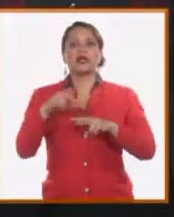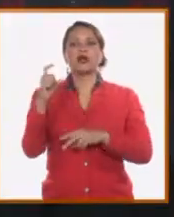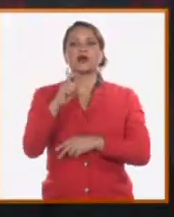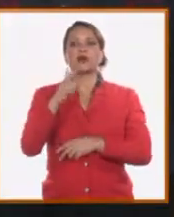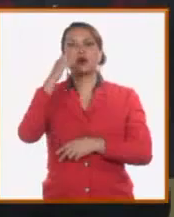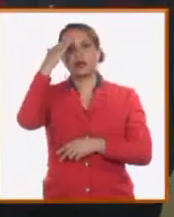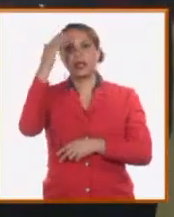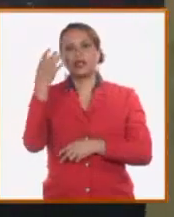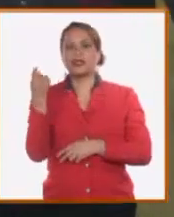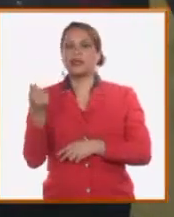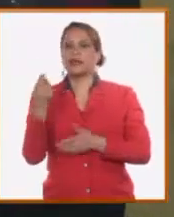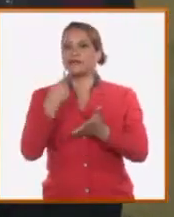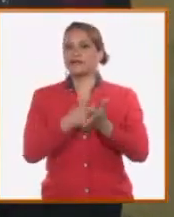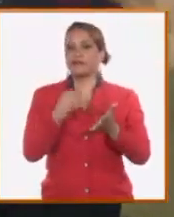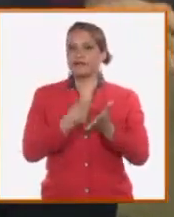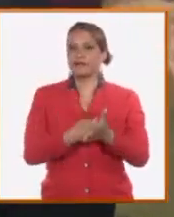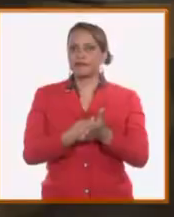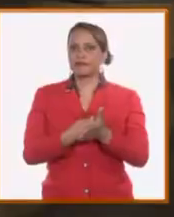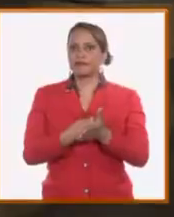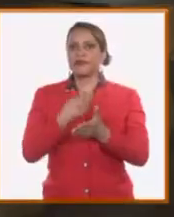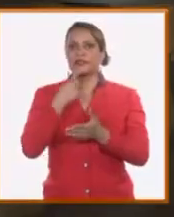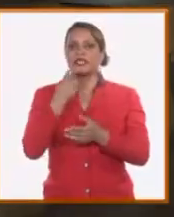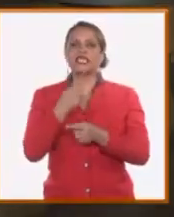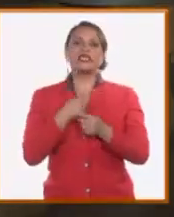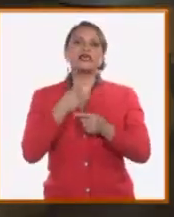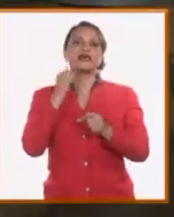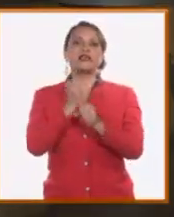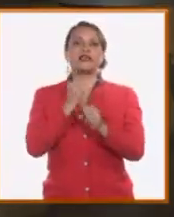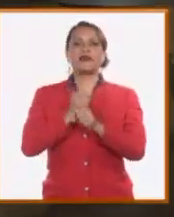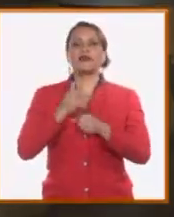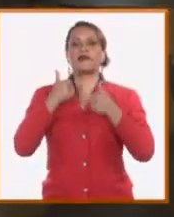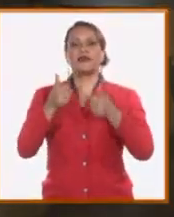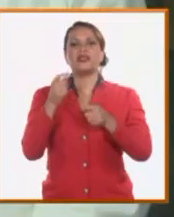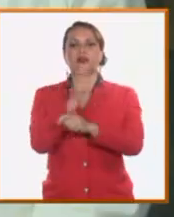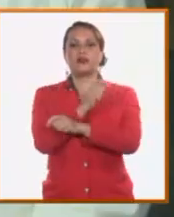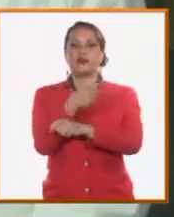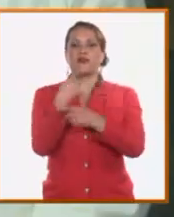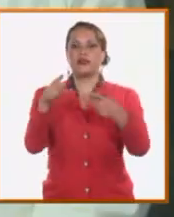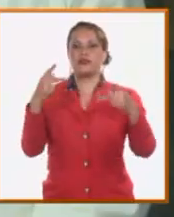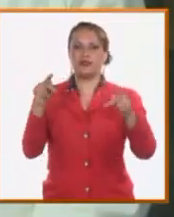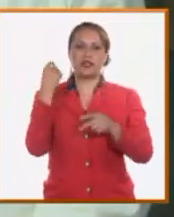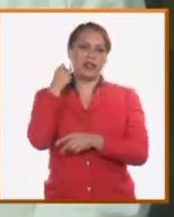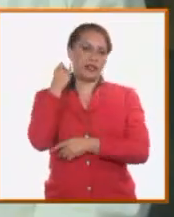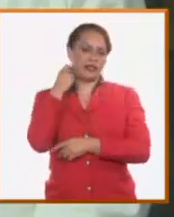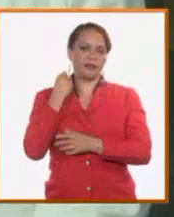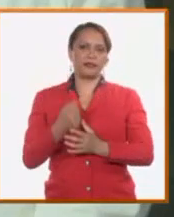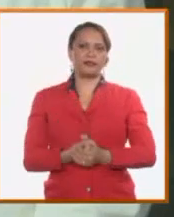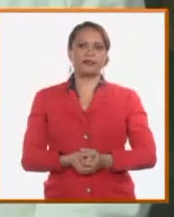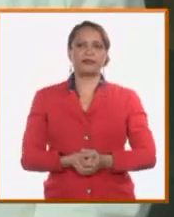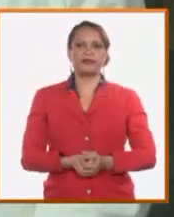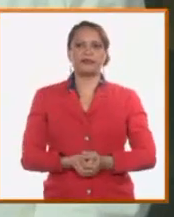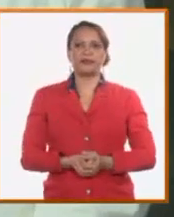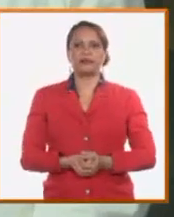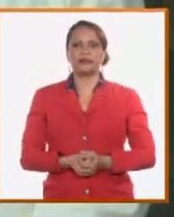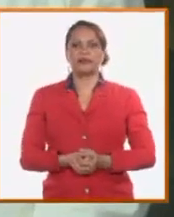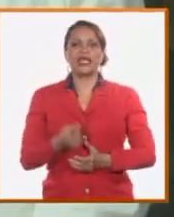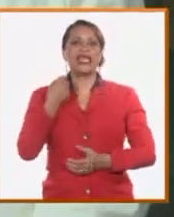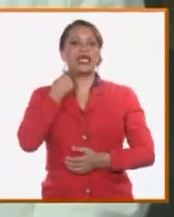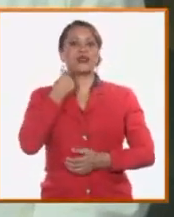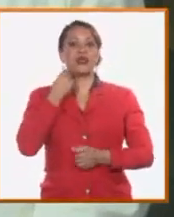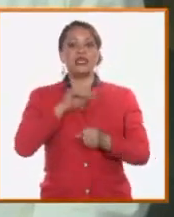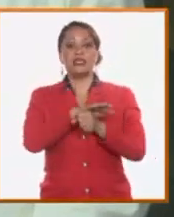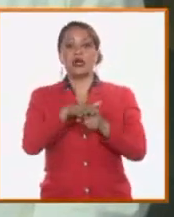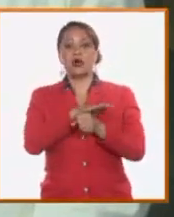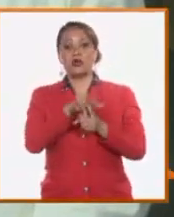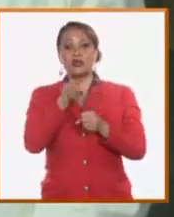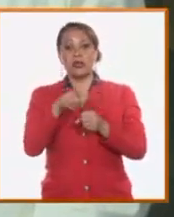humano y, por sobre todas las cosas, al buen hacer de los maestros roneros. La Ronera San José para mí ha sido una de las